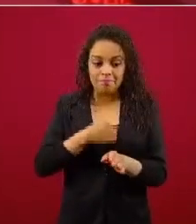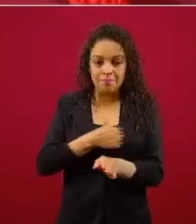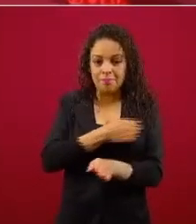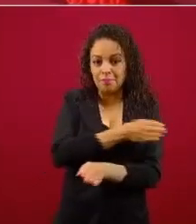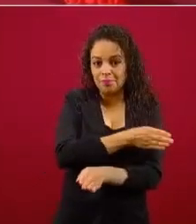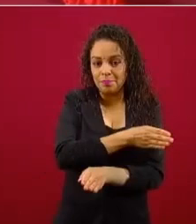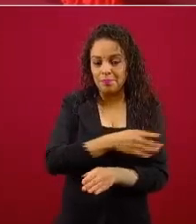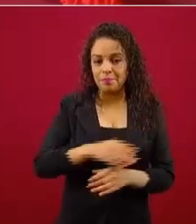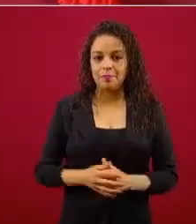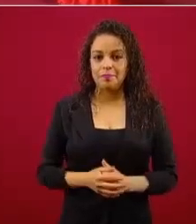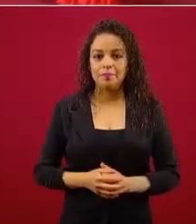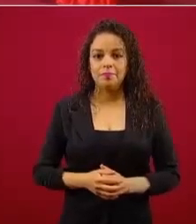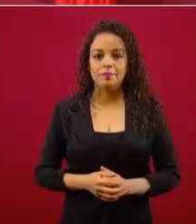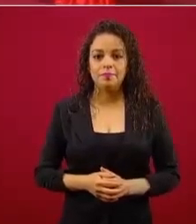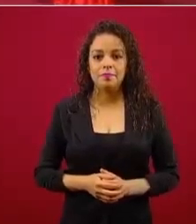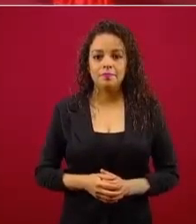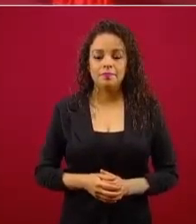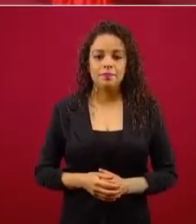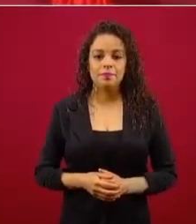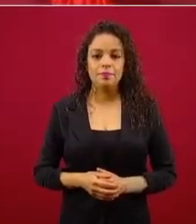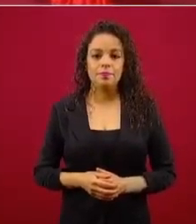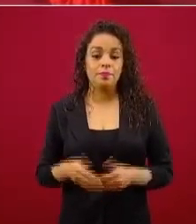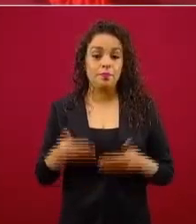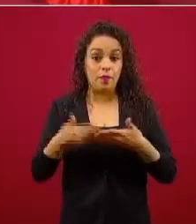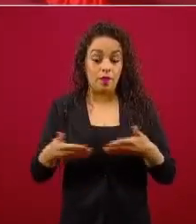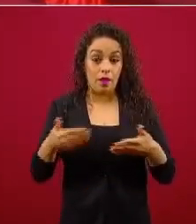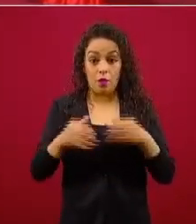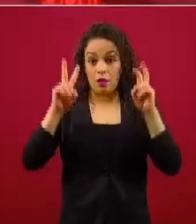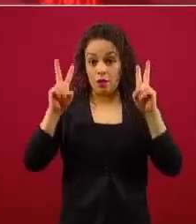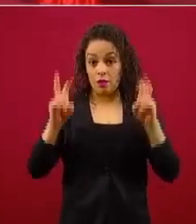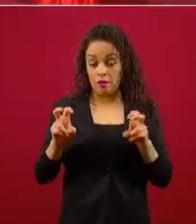con el coronavirus